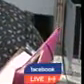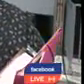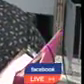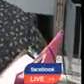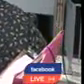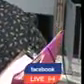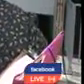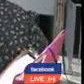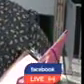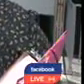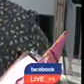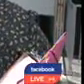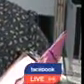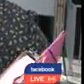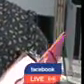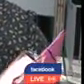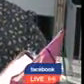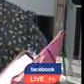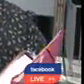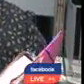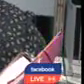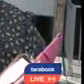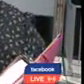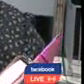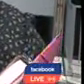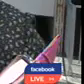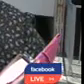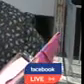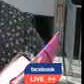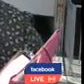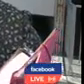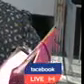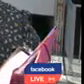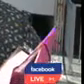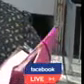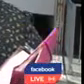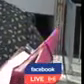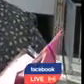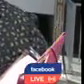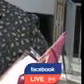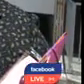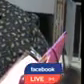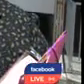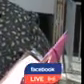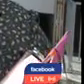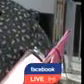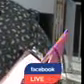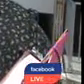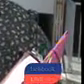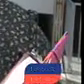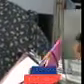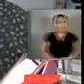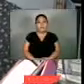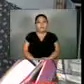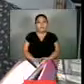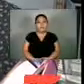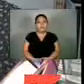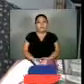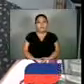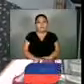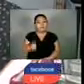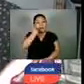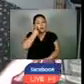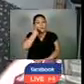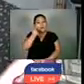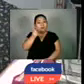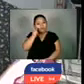se establecían que había cursado los programas respectivos, ¿verdad? Ella cumplía con una conducta notoria